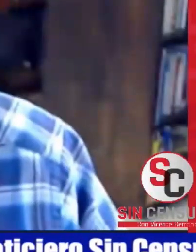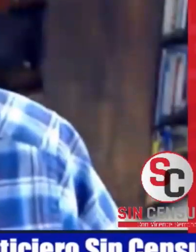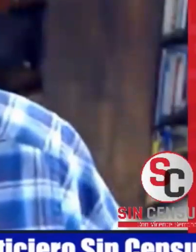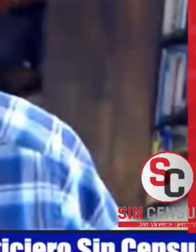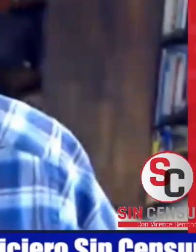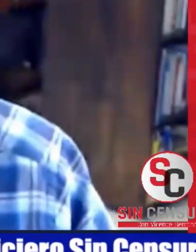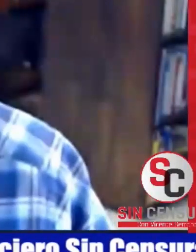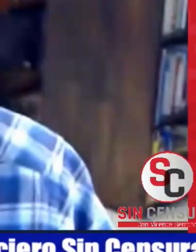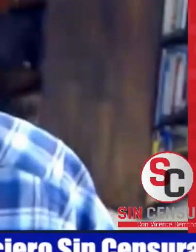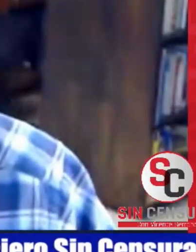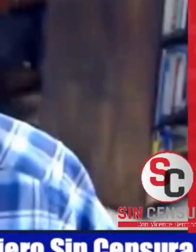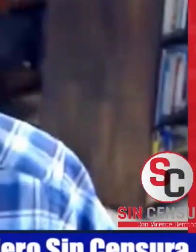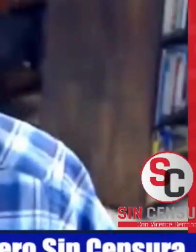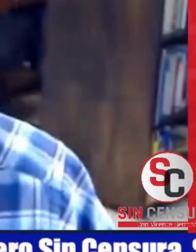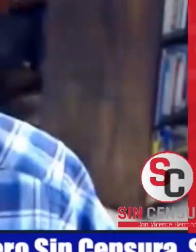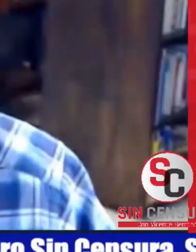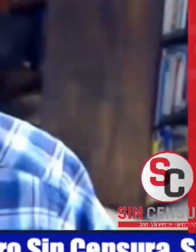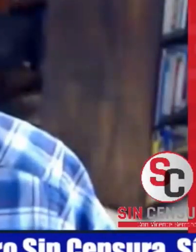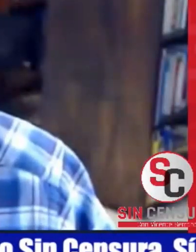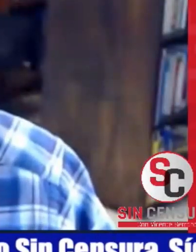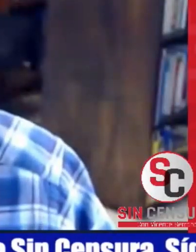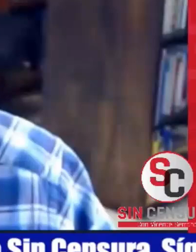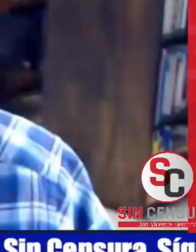y, bueno, pues todo lo que ha significado